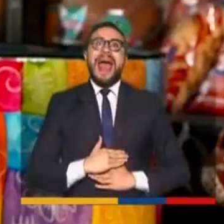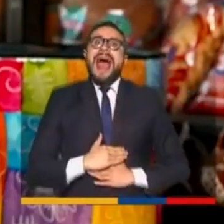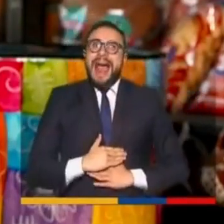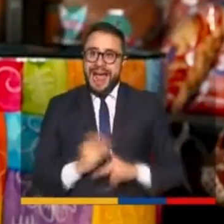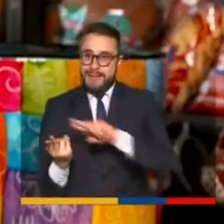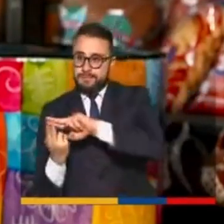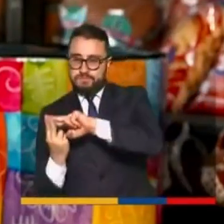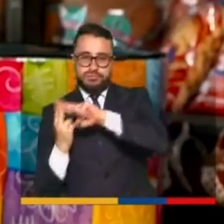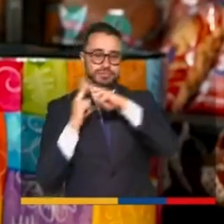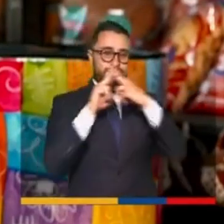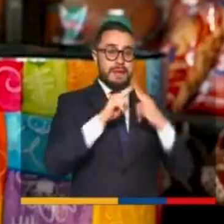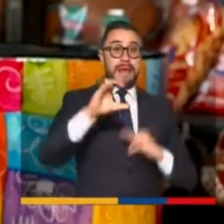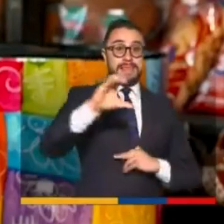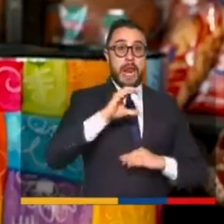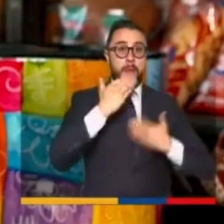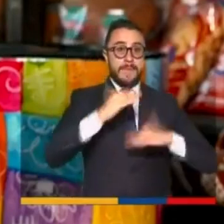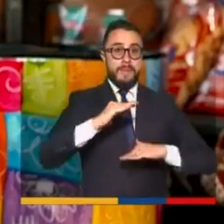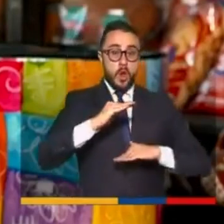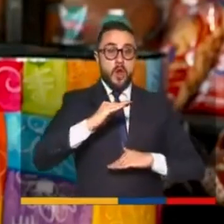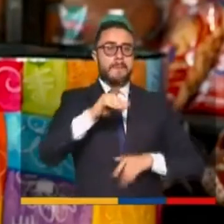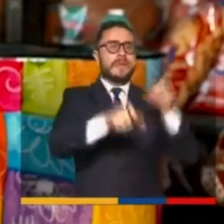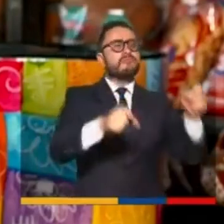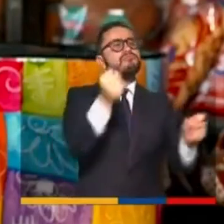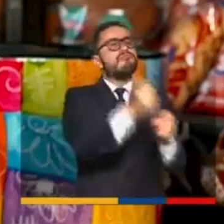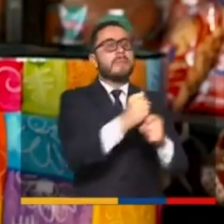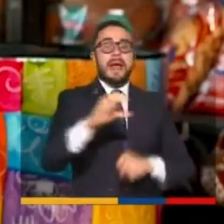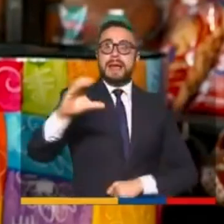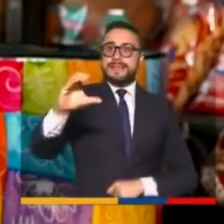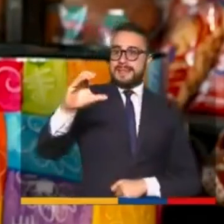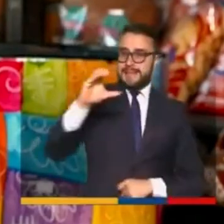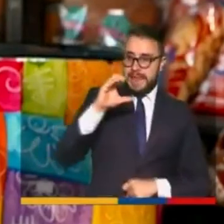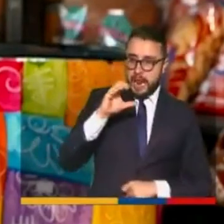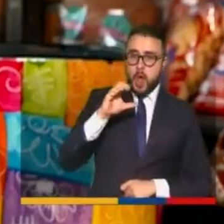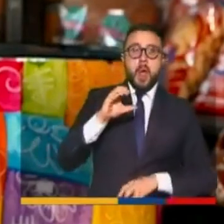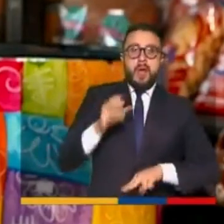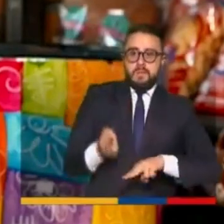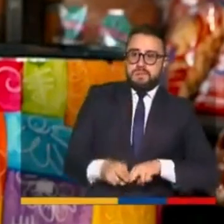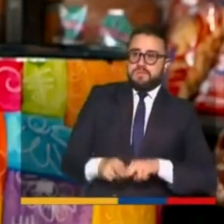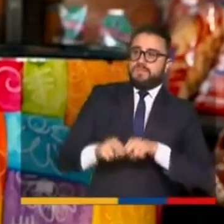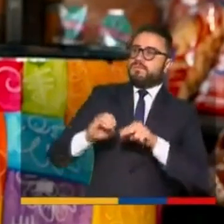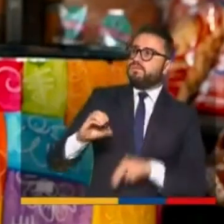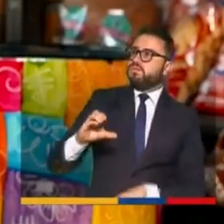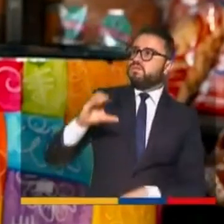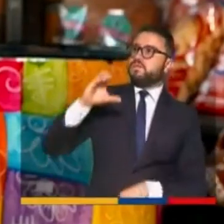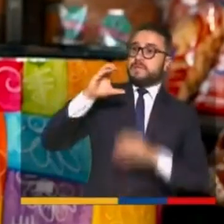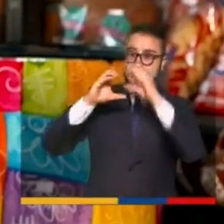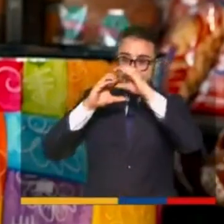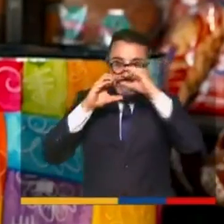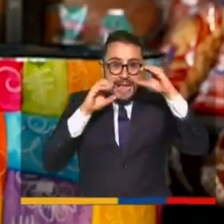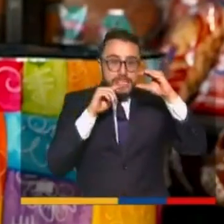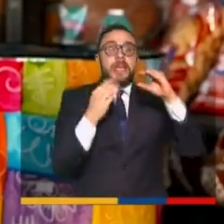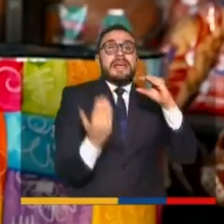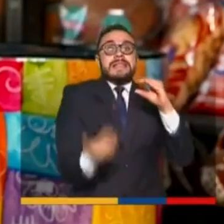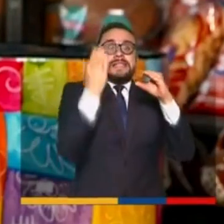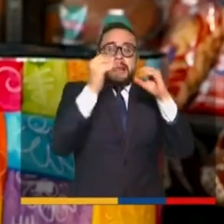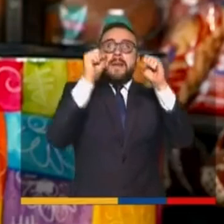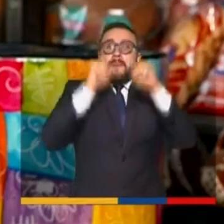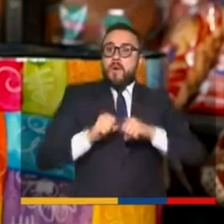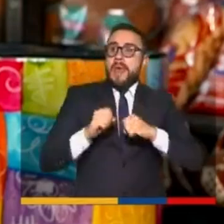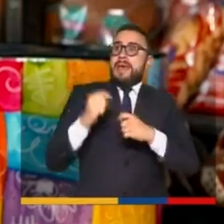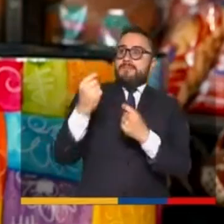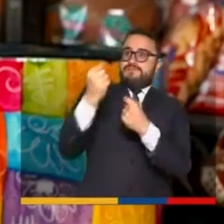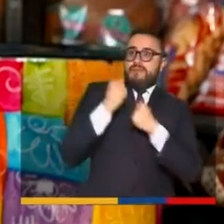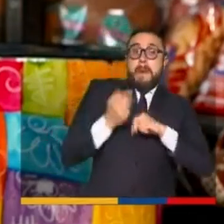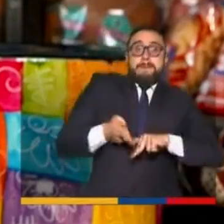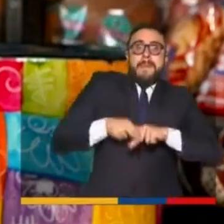salario mínimo de nuestros trabajadores sí se convierta en un mayor ingreso para ellos. Este año, según